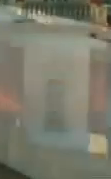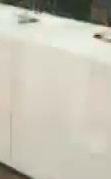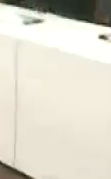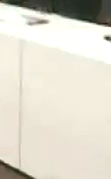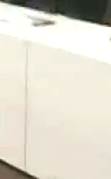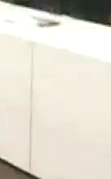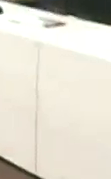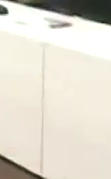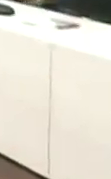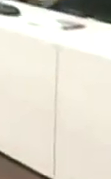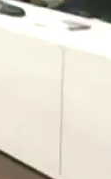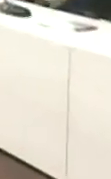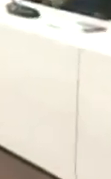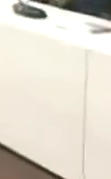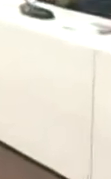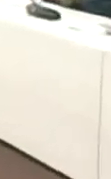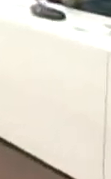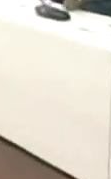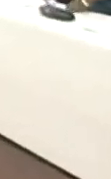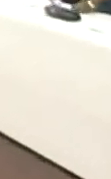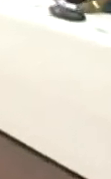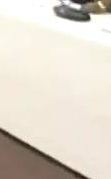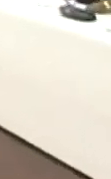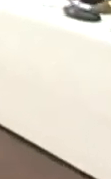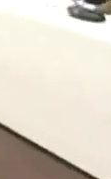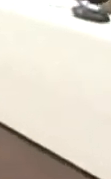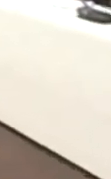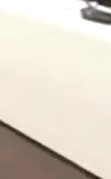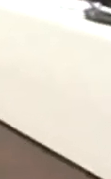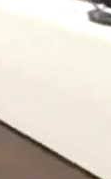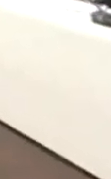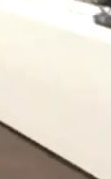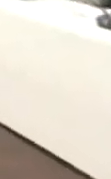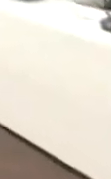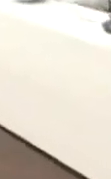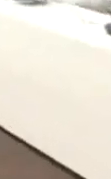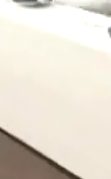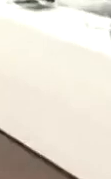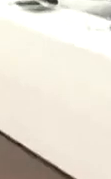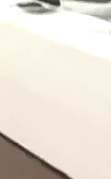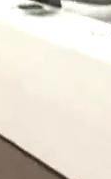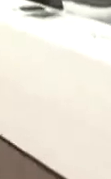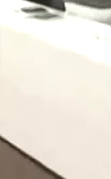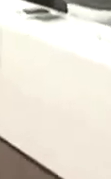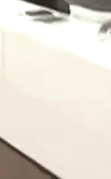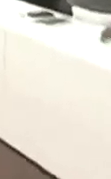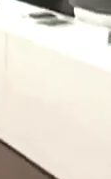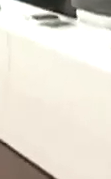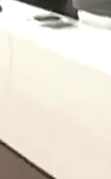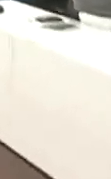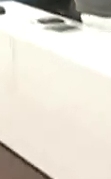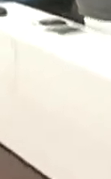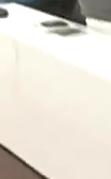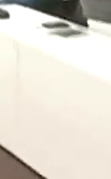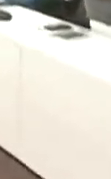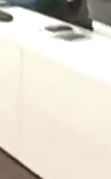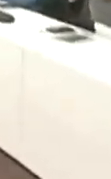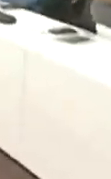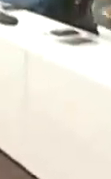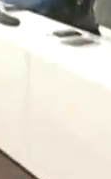popular y hacer una evaluación profunda de las políticas públicas del Estado para apoyar más a los comuneros. En esta